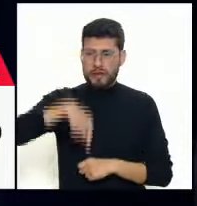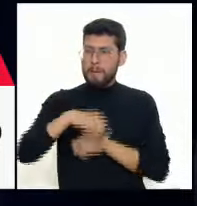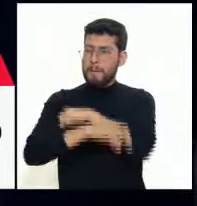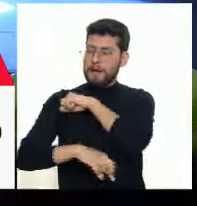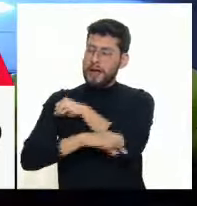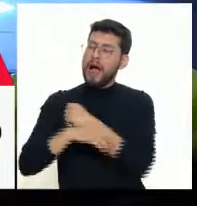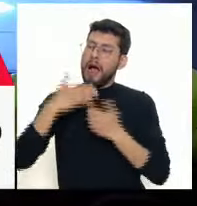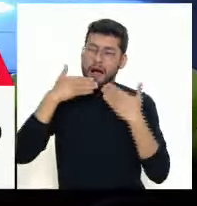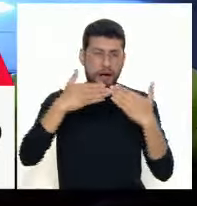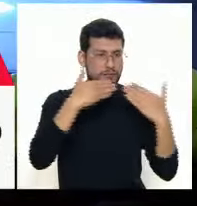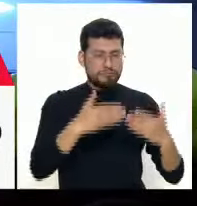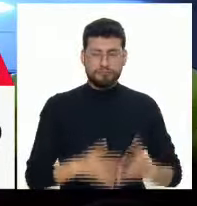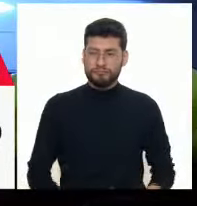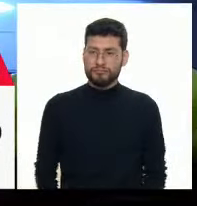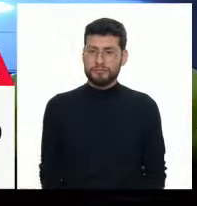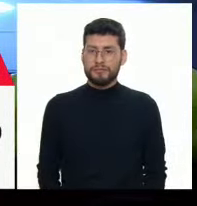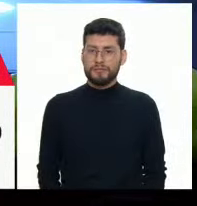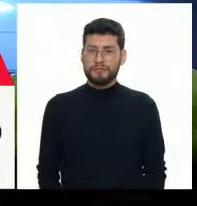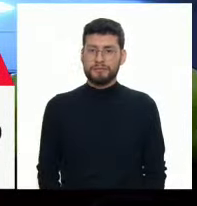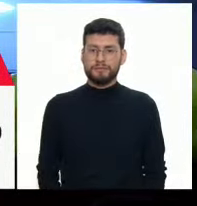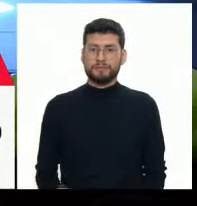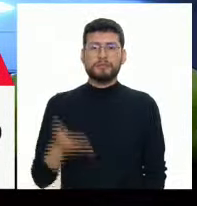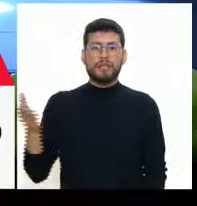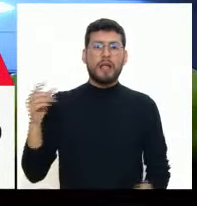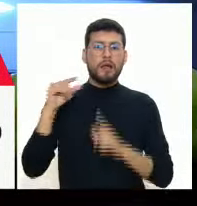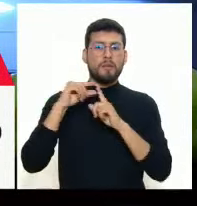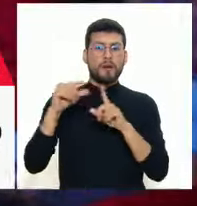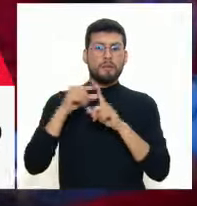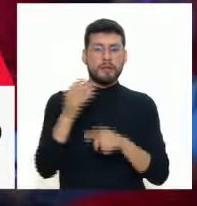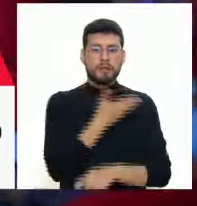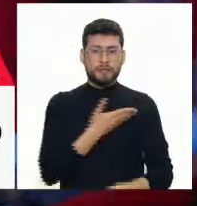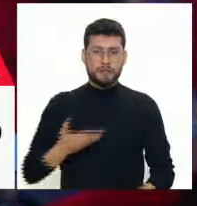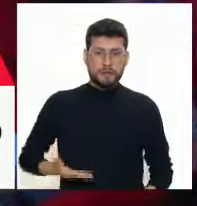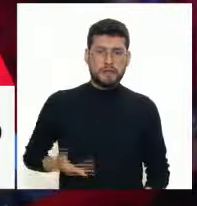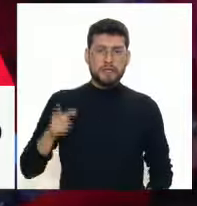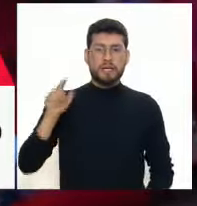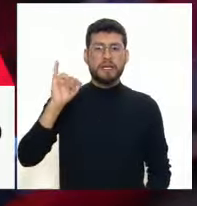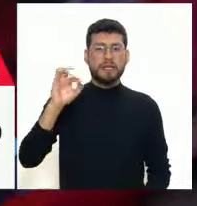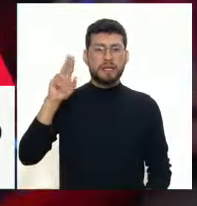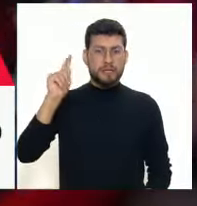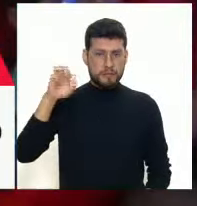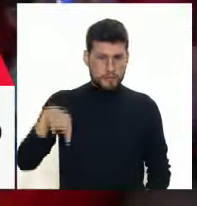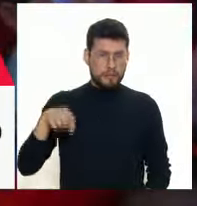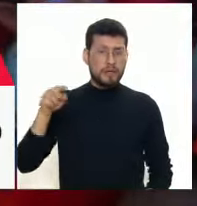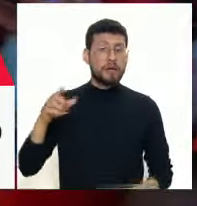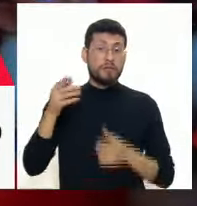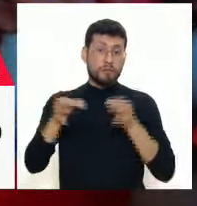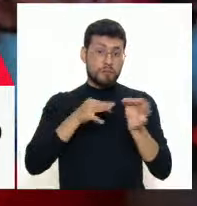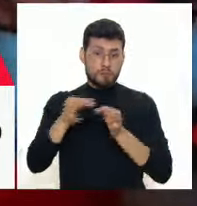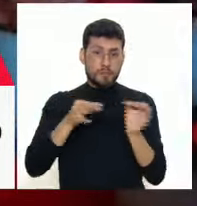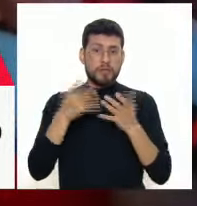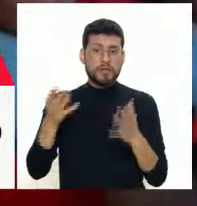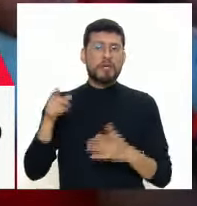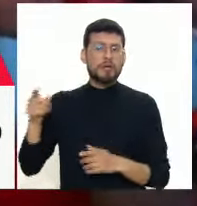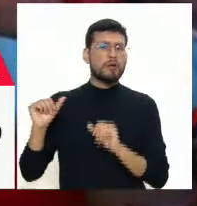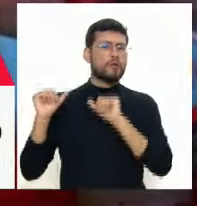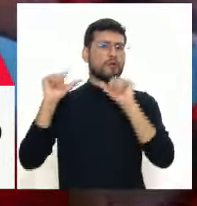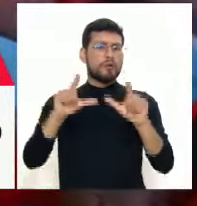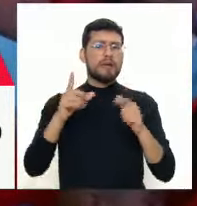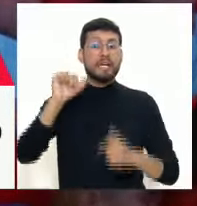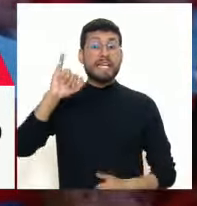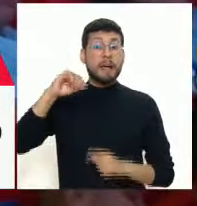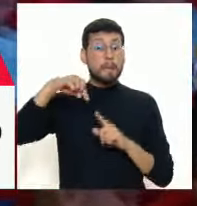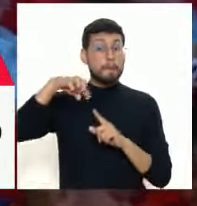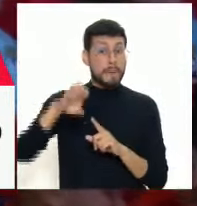país. Gracias. Ahí escuchábamos las palabras de la presidenta ejecutiva del IRTP. Hay que señalar, desde su lanzamiento,